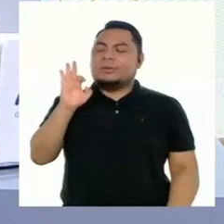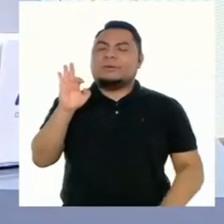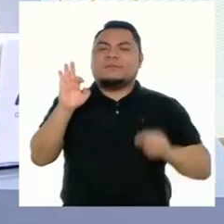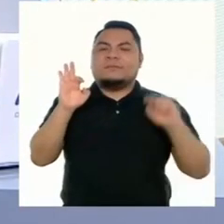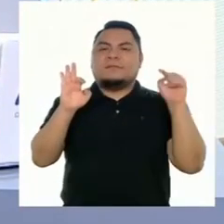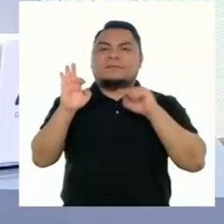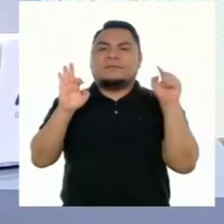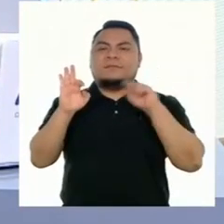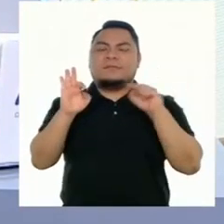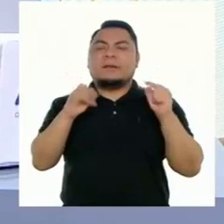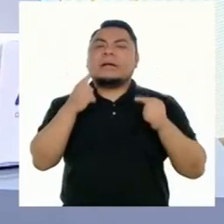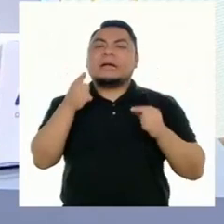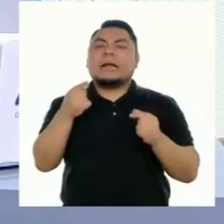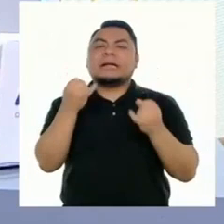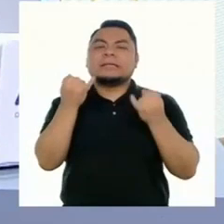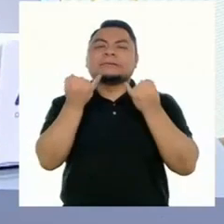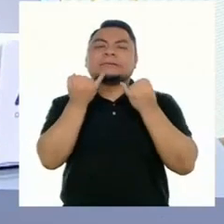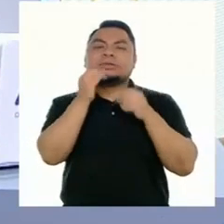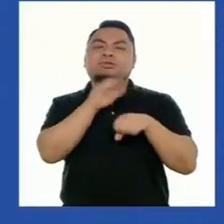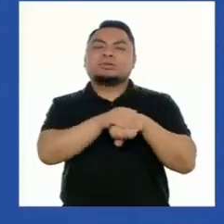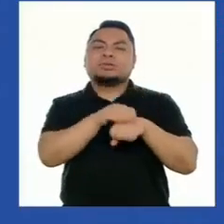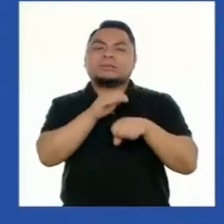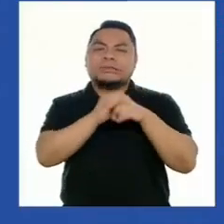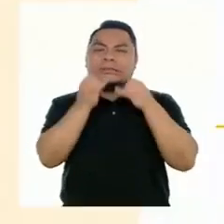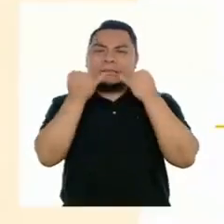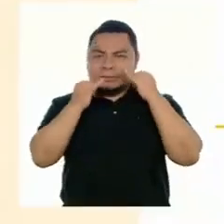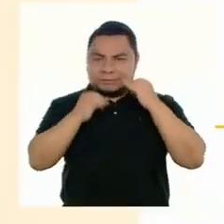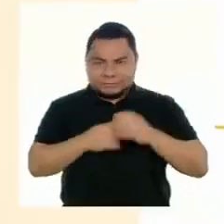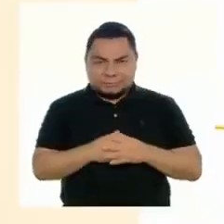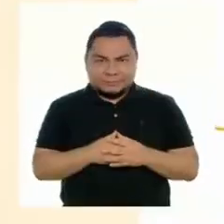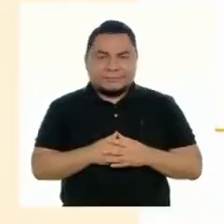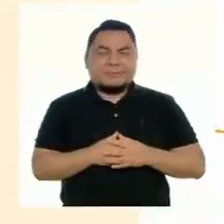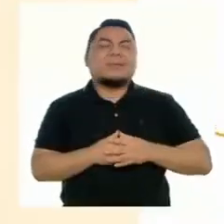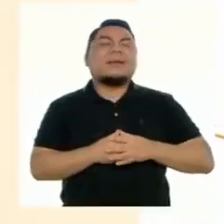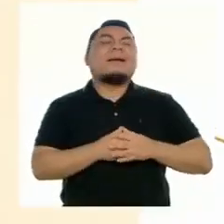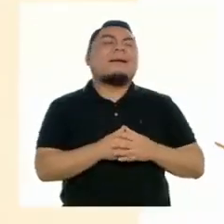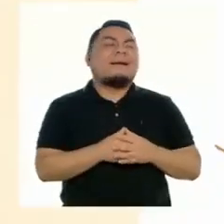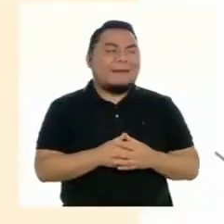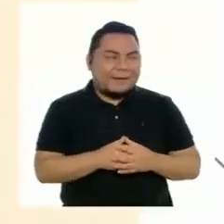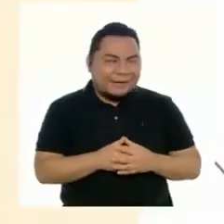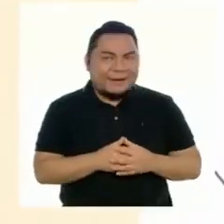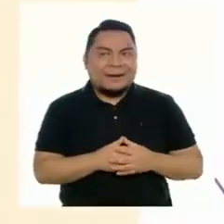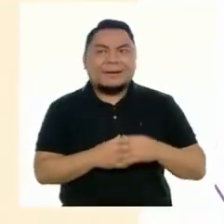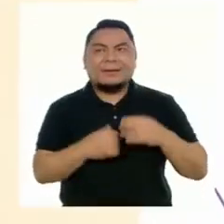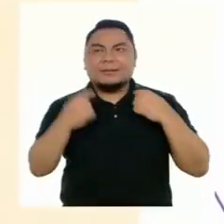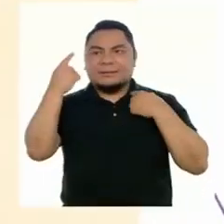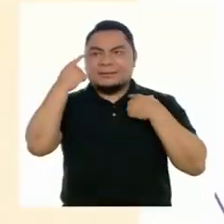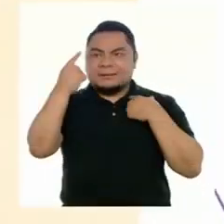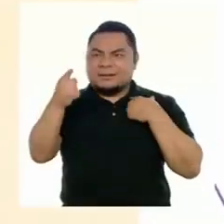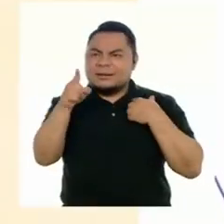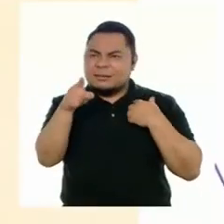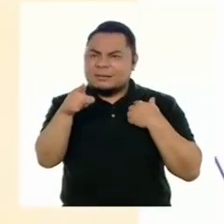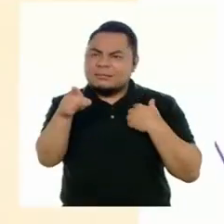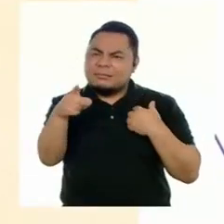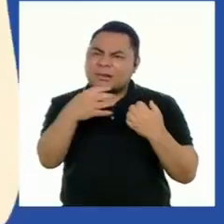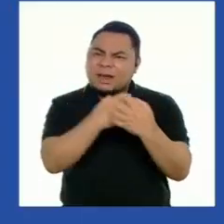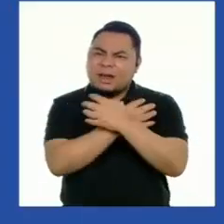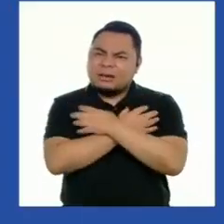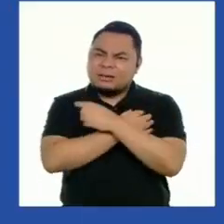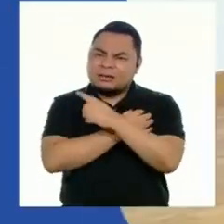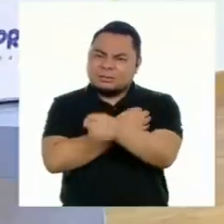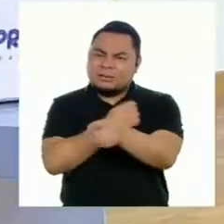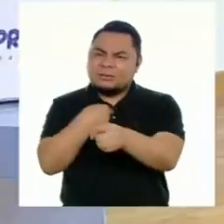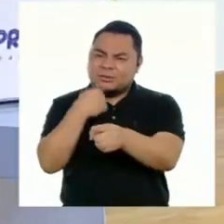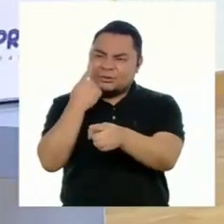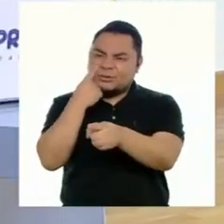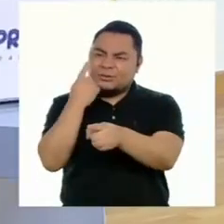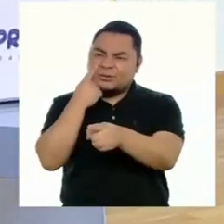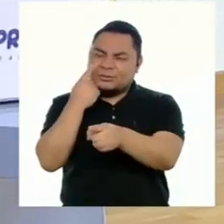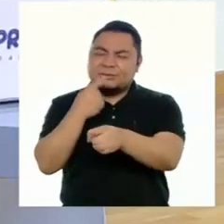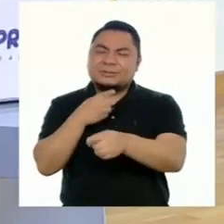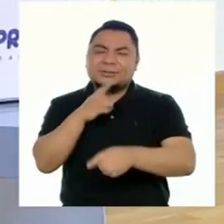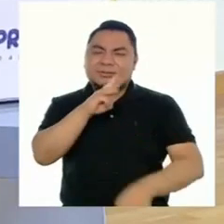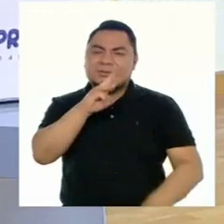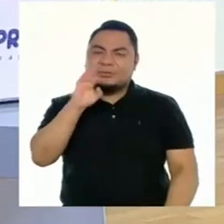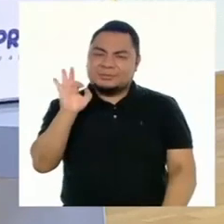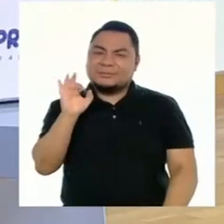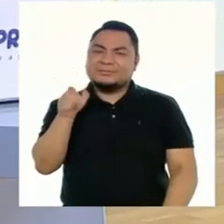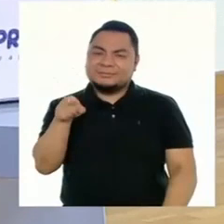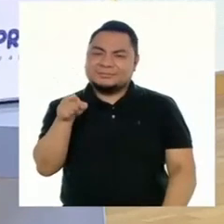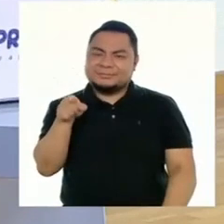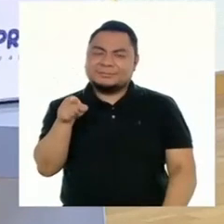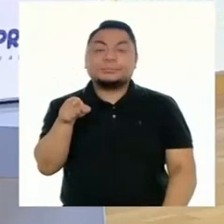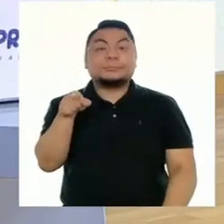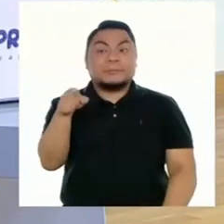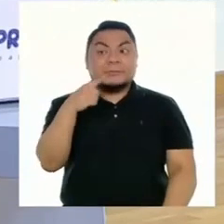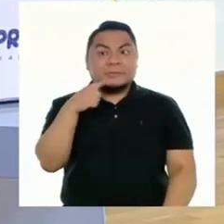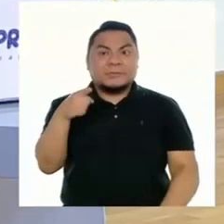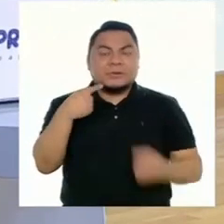WWF son sus siglas en inglés. ¡Oh! A ese pandita lo conozco. Ellos han dado la noticia